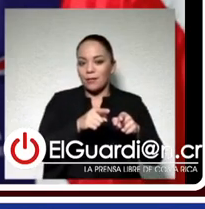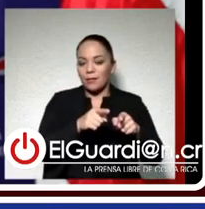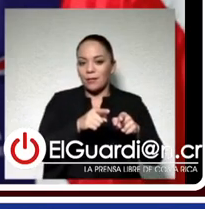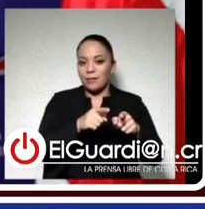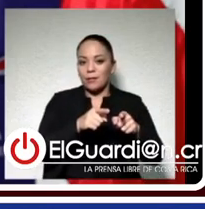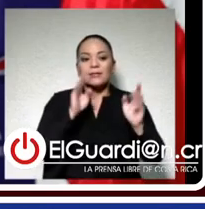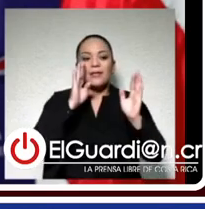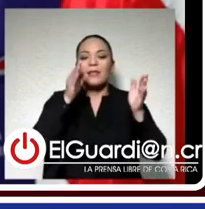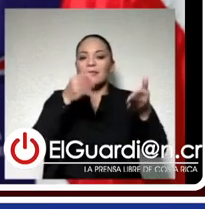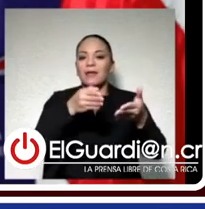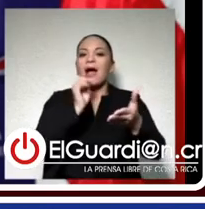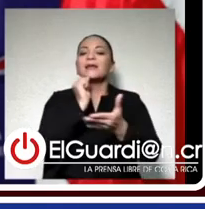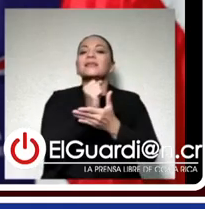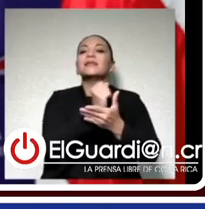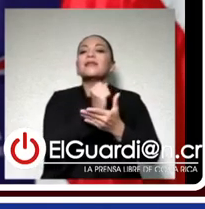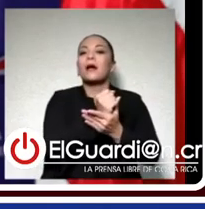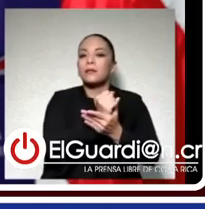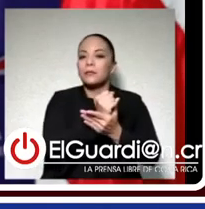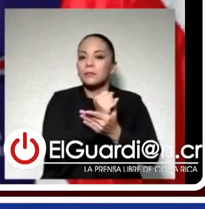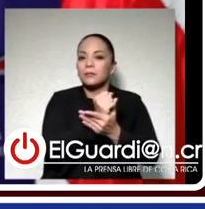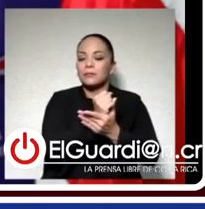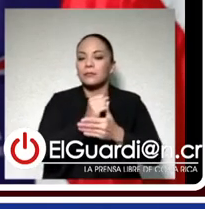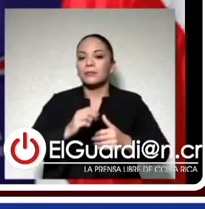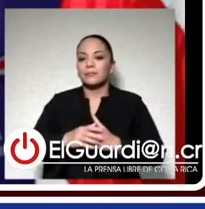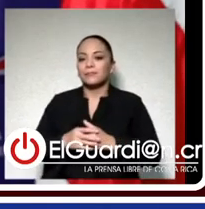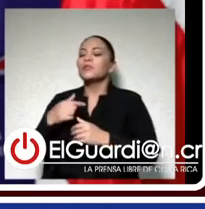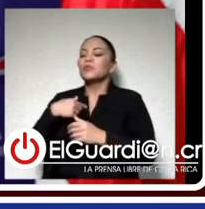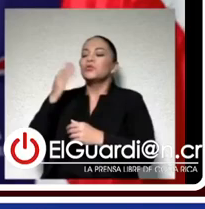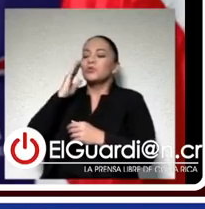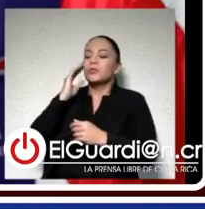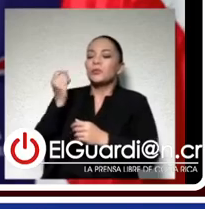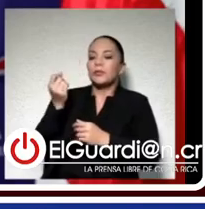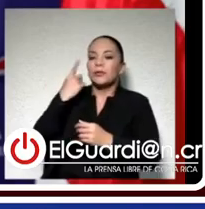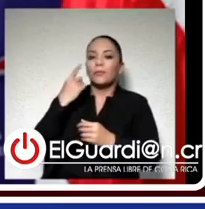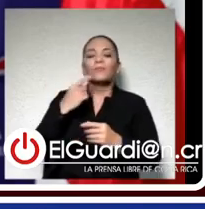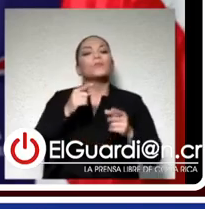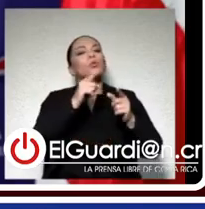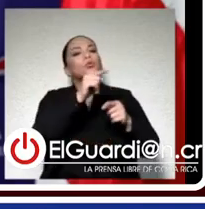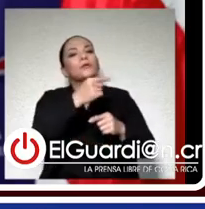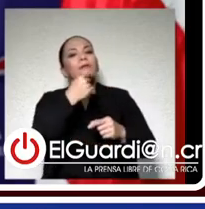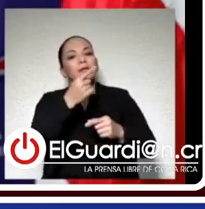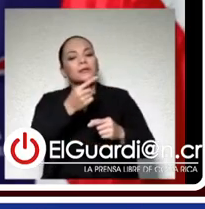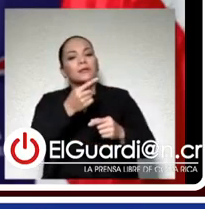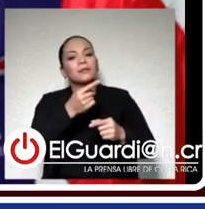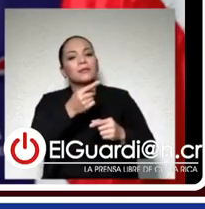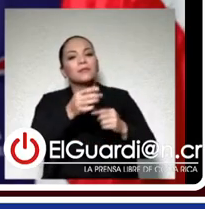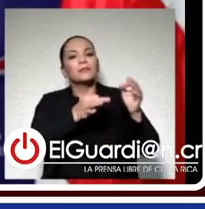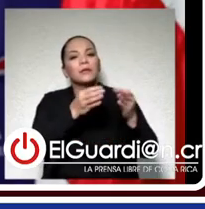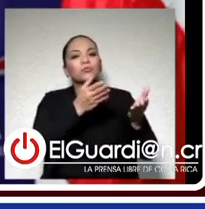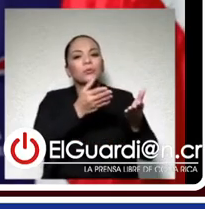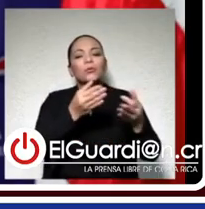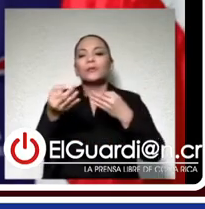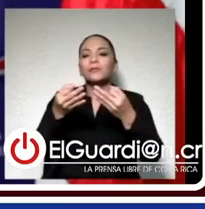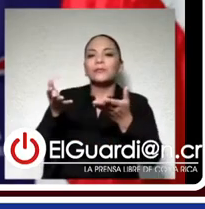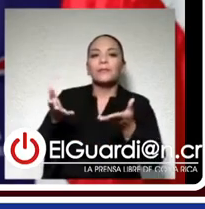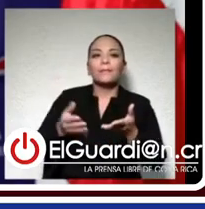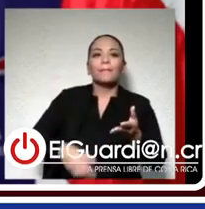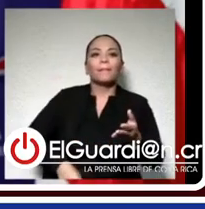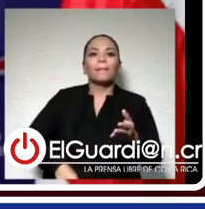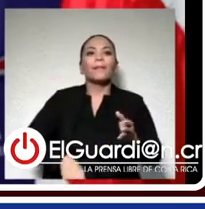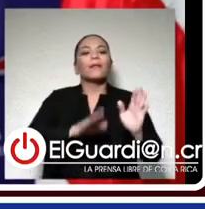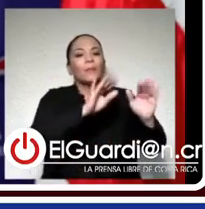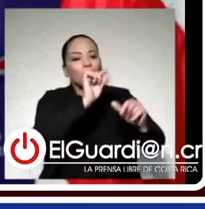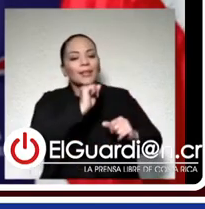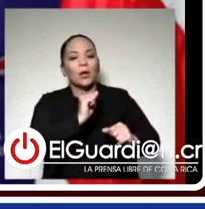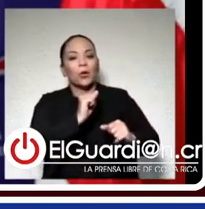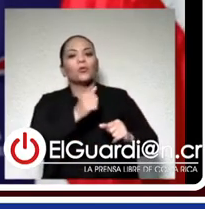se dedica a asesinar. Bueno, usted me va a decir qué explico yo y qué usted explica a usted. Perdóneme un momentico, aquí el que